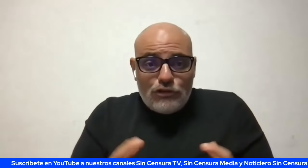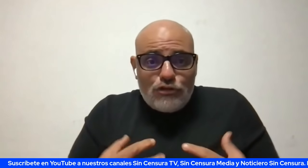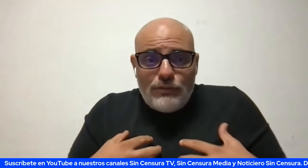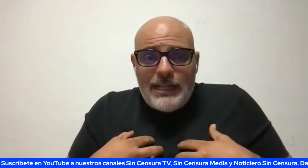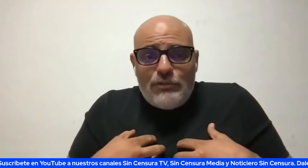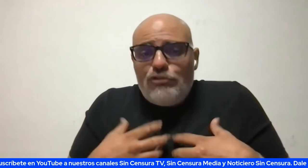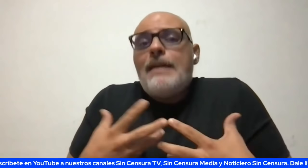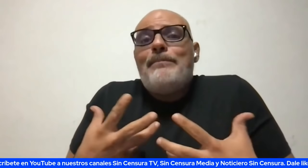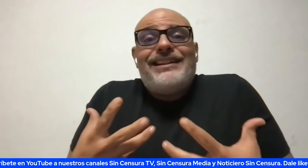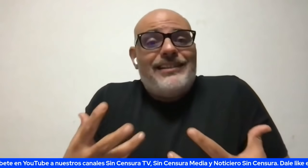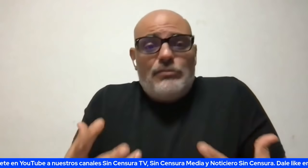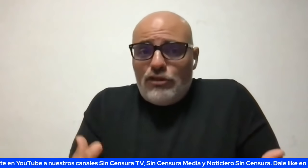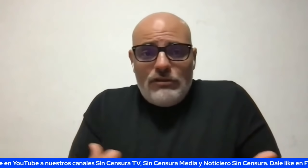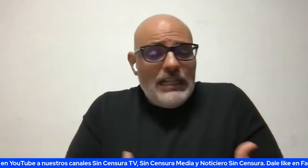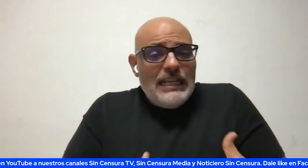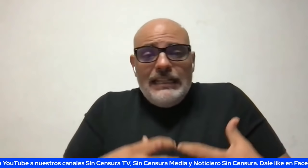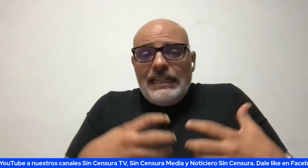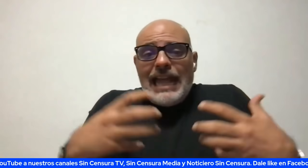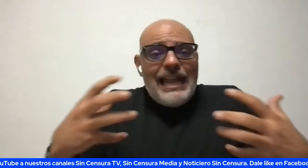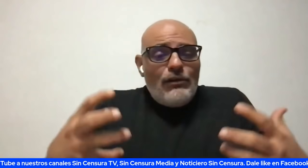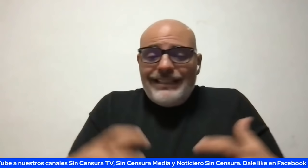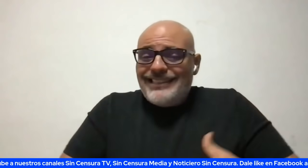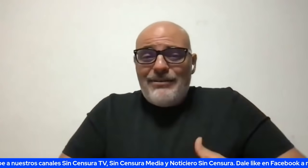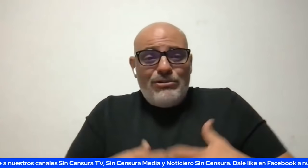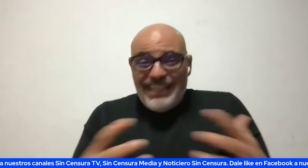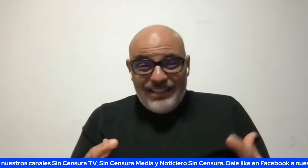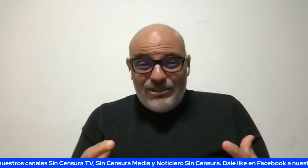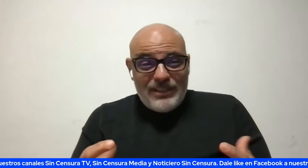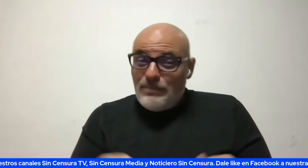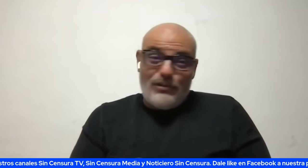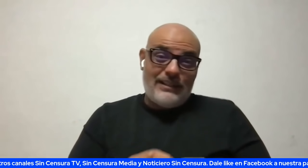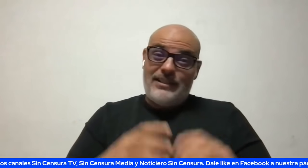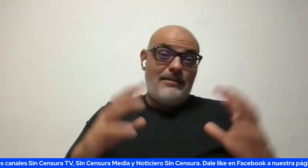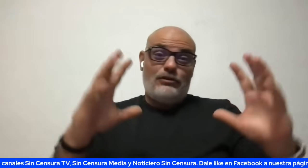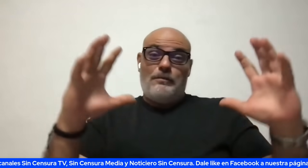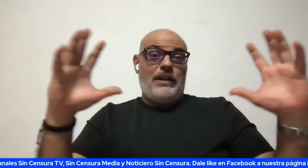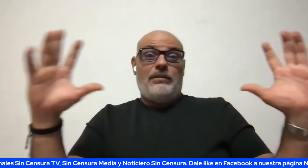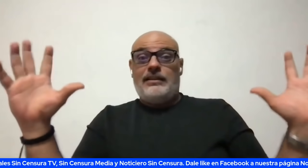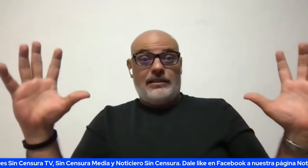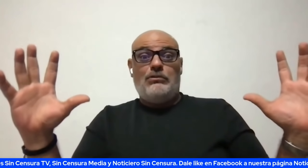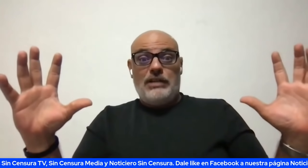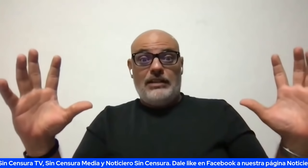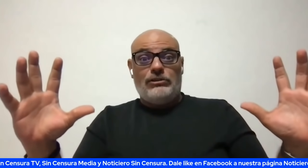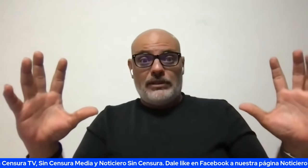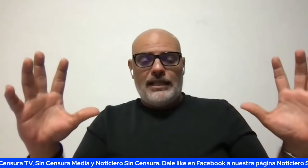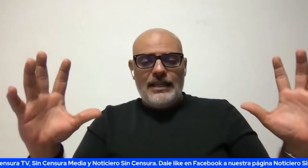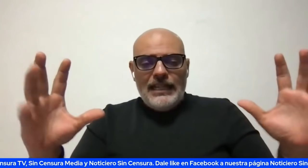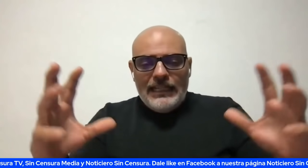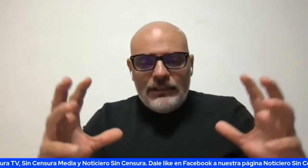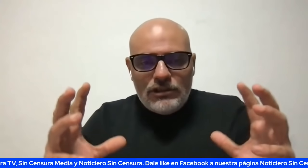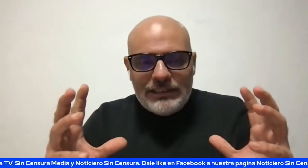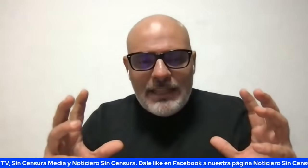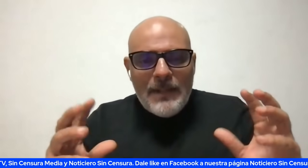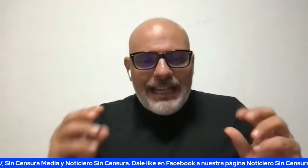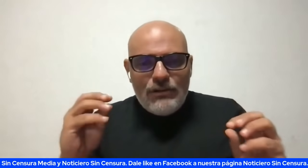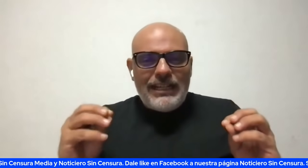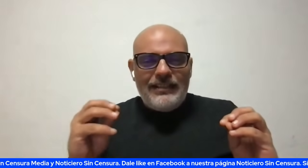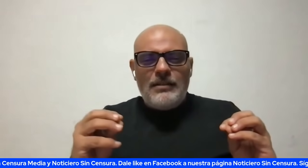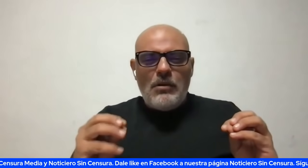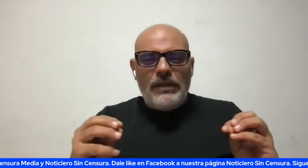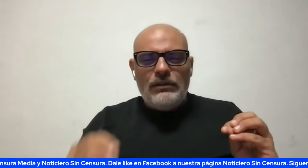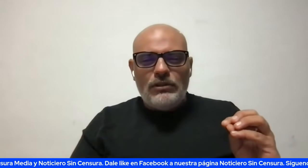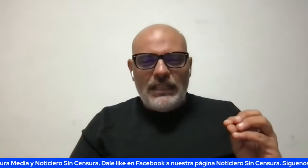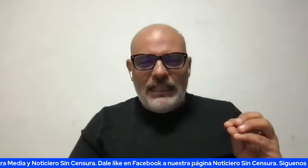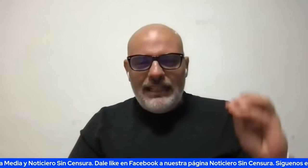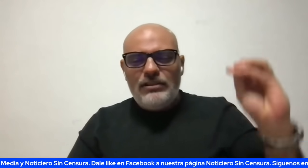para que nosotros tuviéramos una percepción de algo que estaba hundiéndose, pero que estaba súper bien según ellos, ¿verdad? Entonces, creo